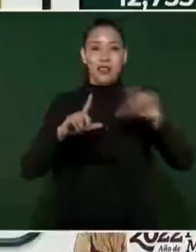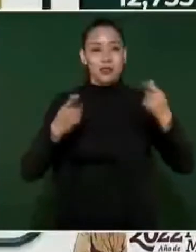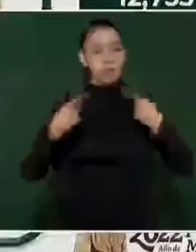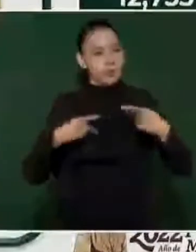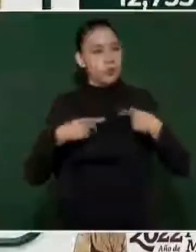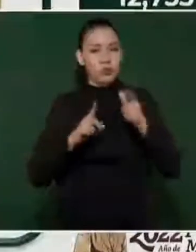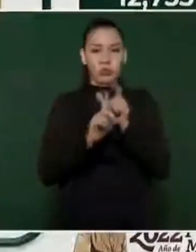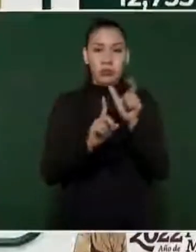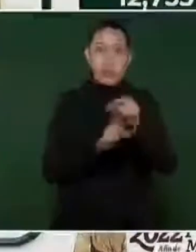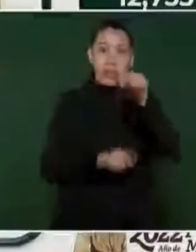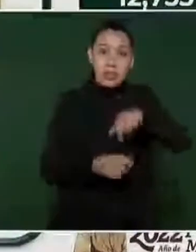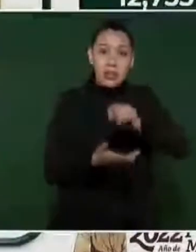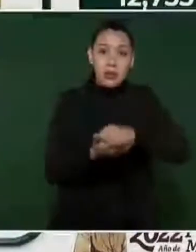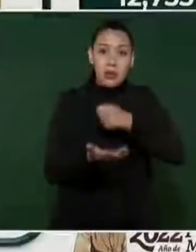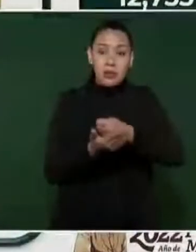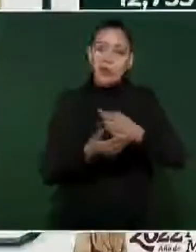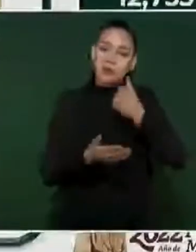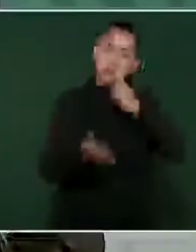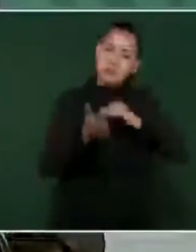Operativos, sí.